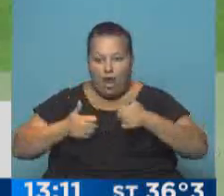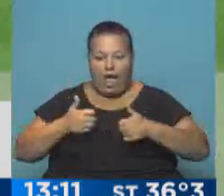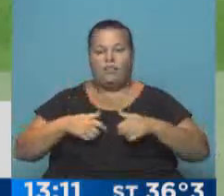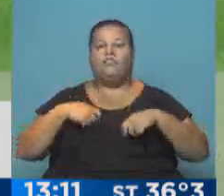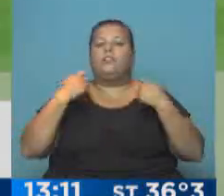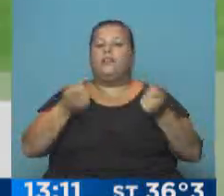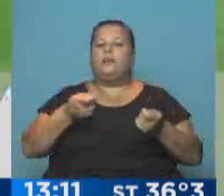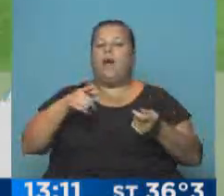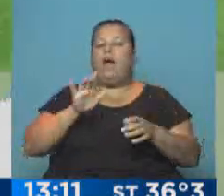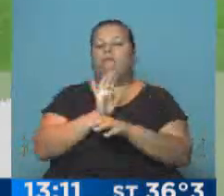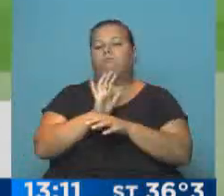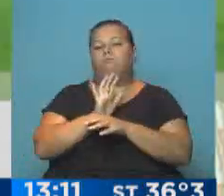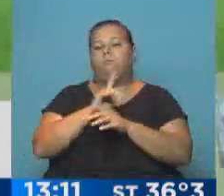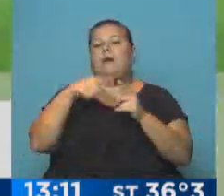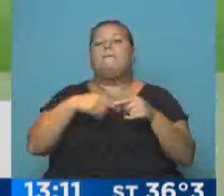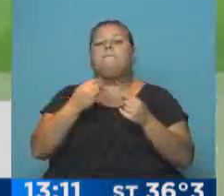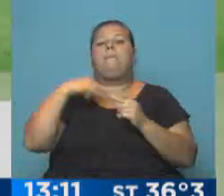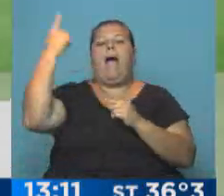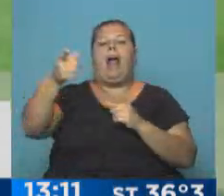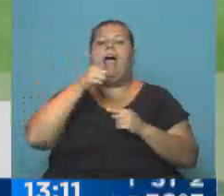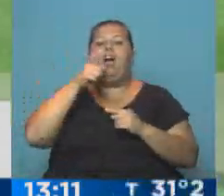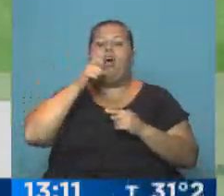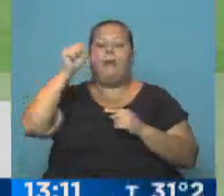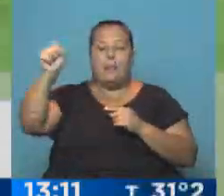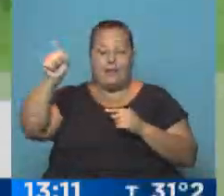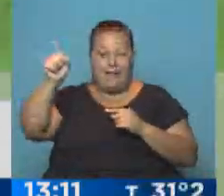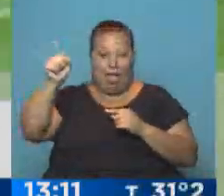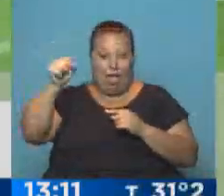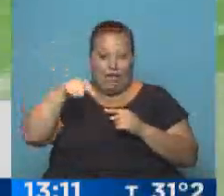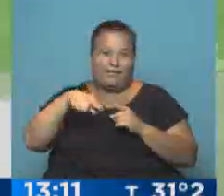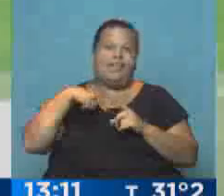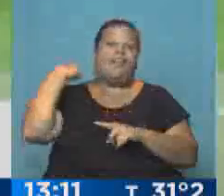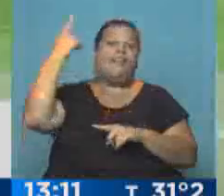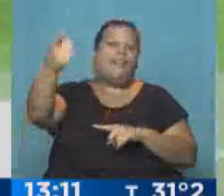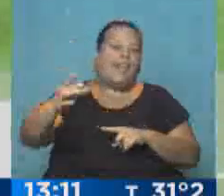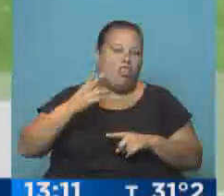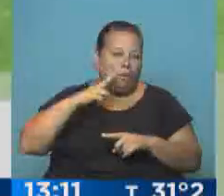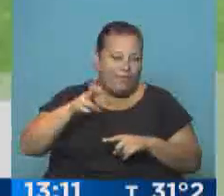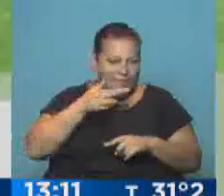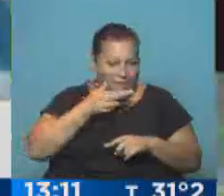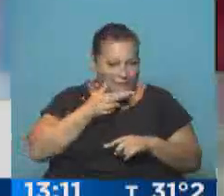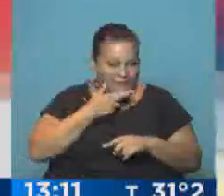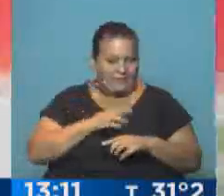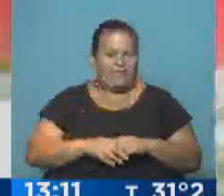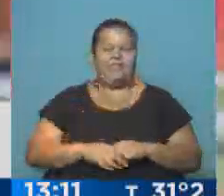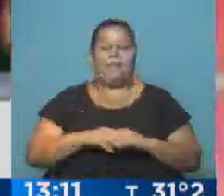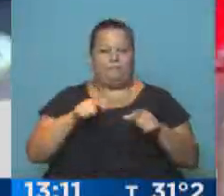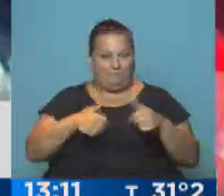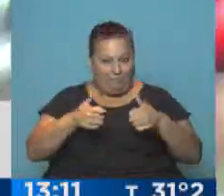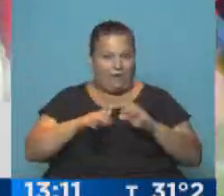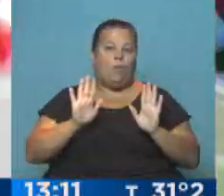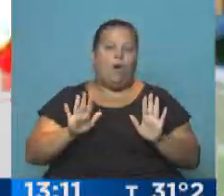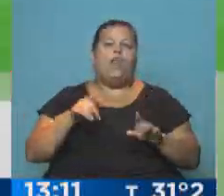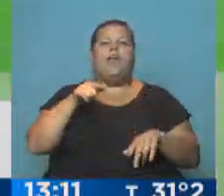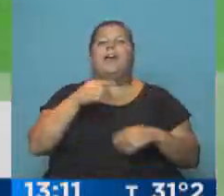ya lo que serán los pasaportes para la Copa Libertadores del otro año, del 2017. Bueno,